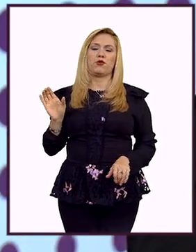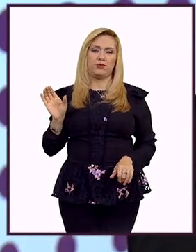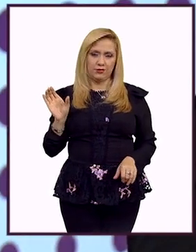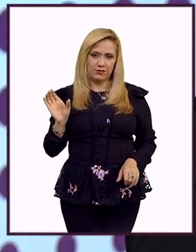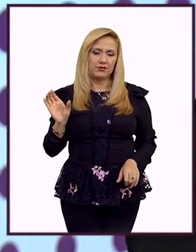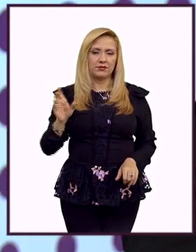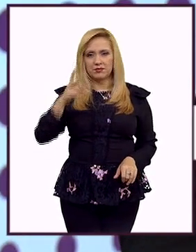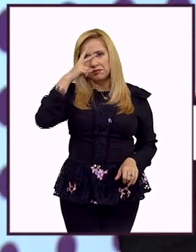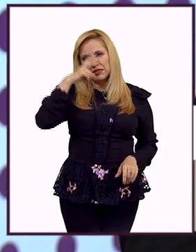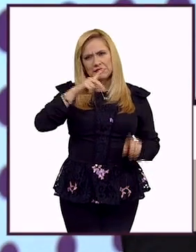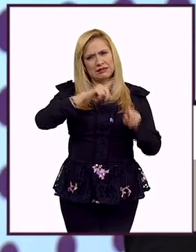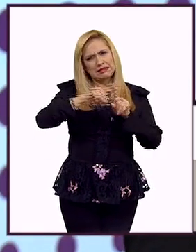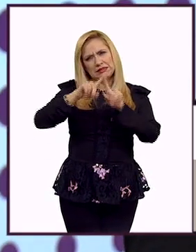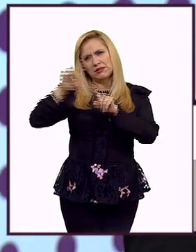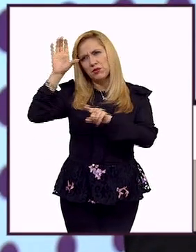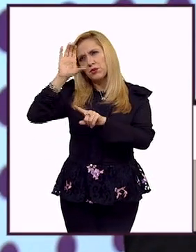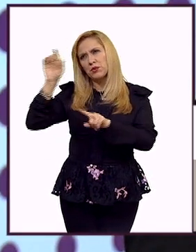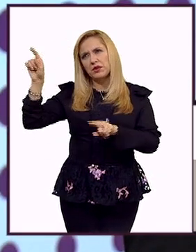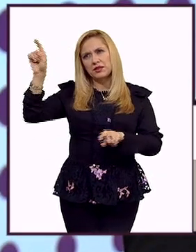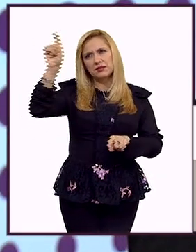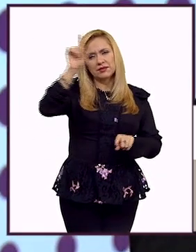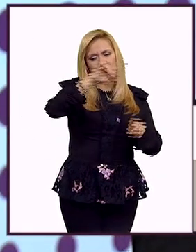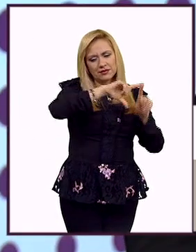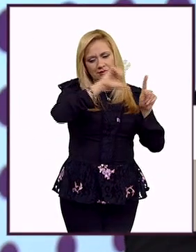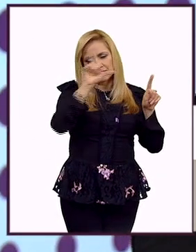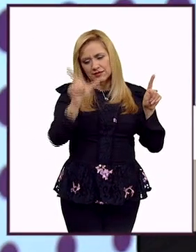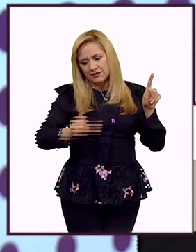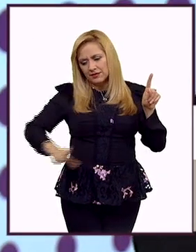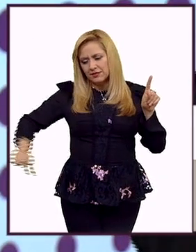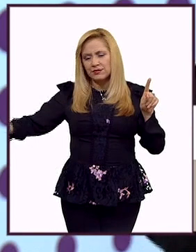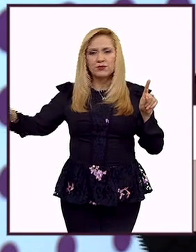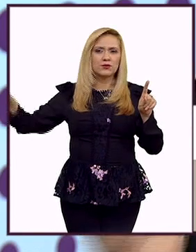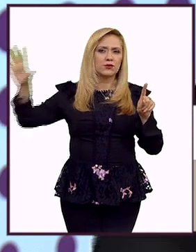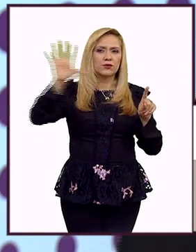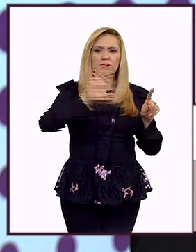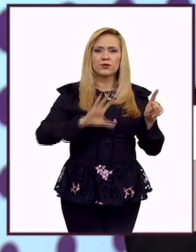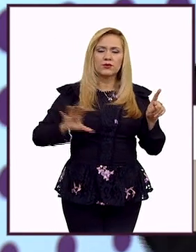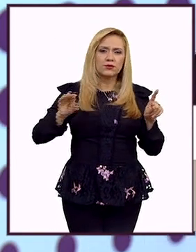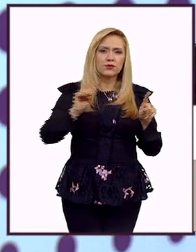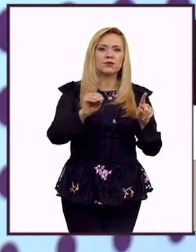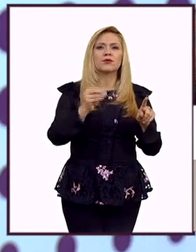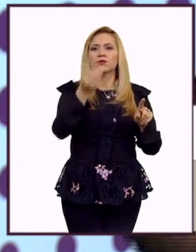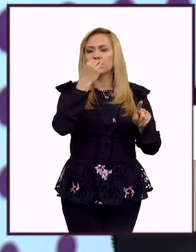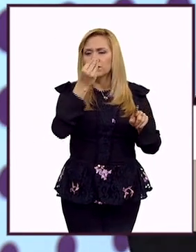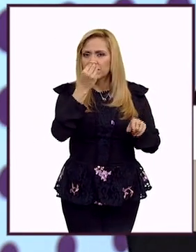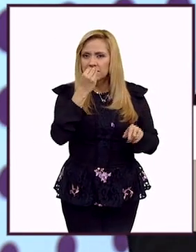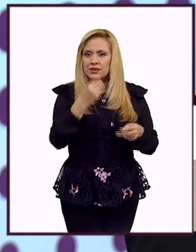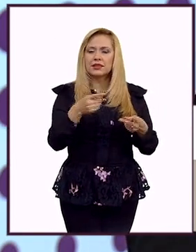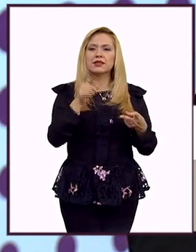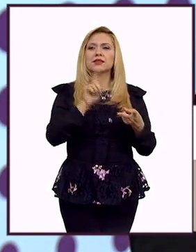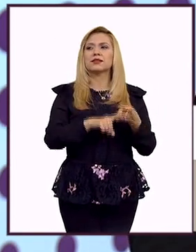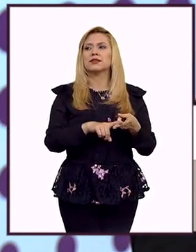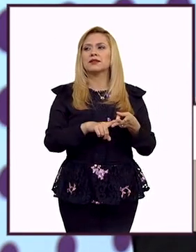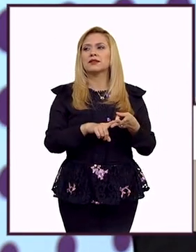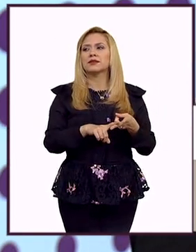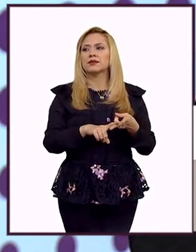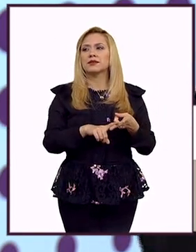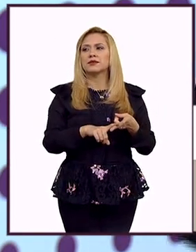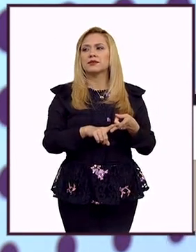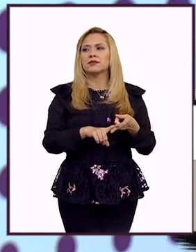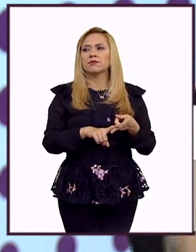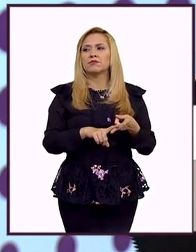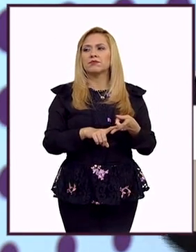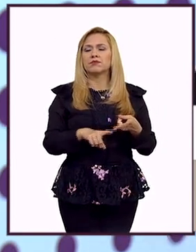cultural y se refleja en la diversidad de todo, ¿no? Nuestra diversidad gastronómica, nuestra diversidad